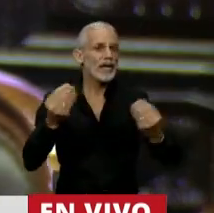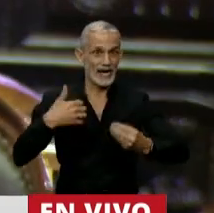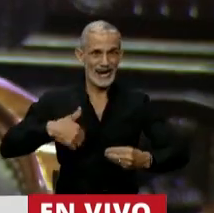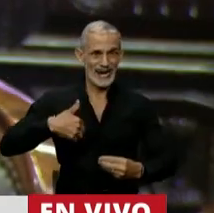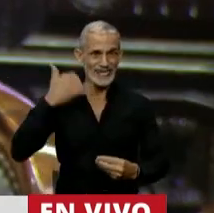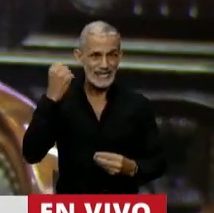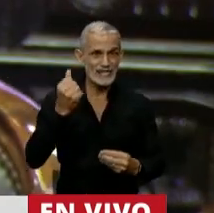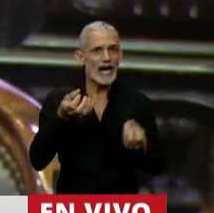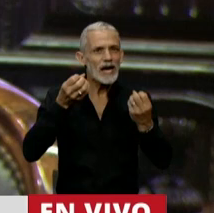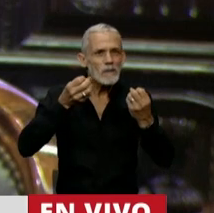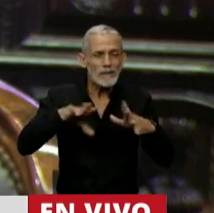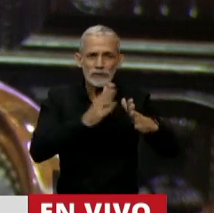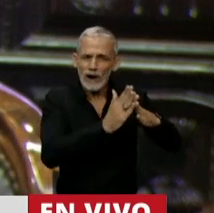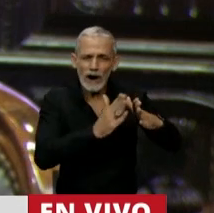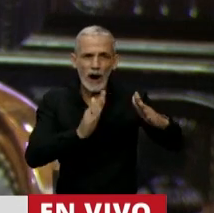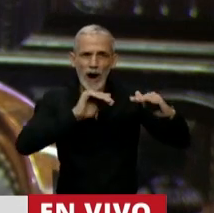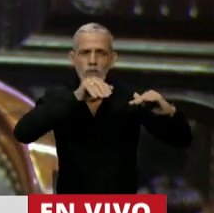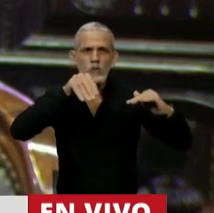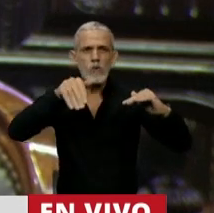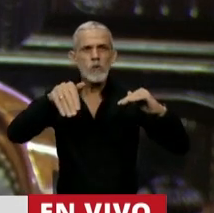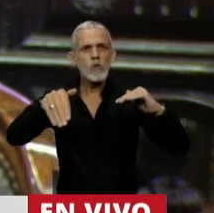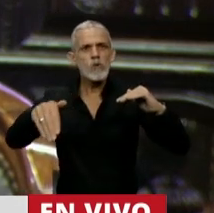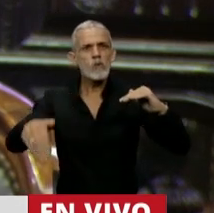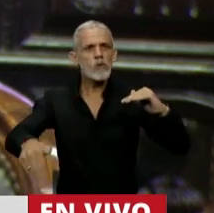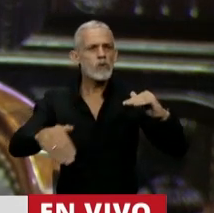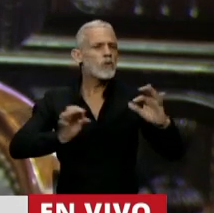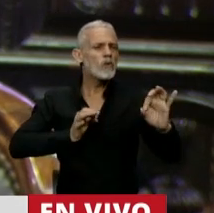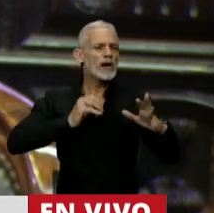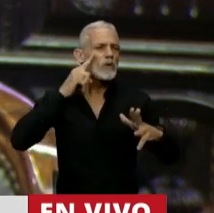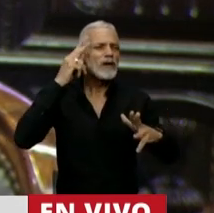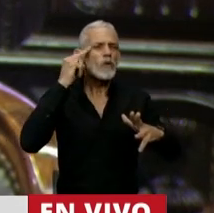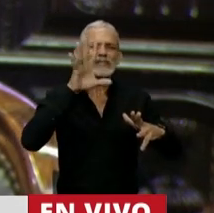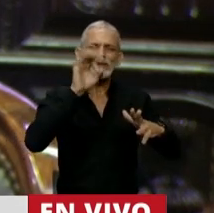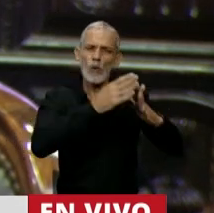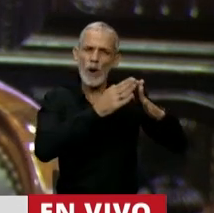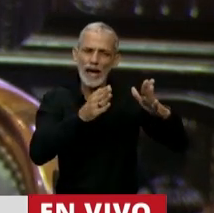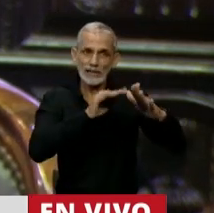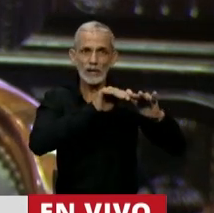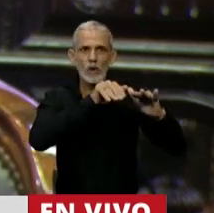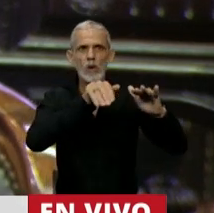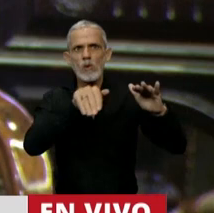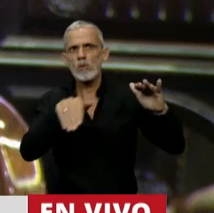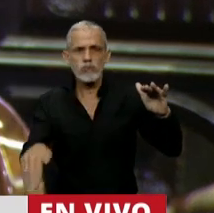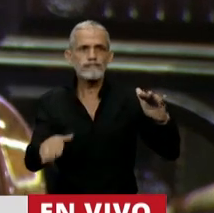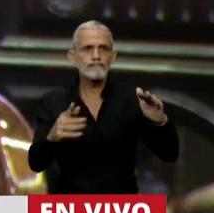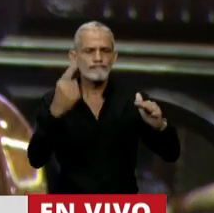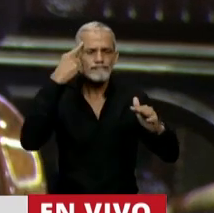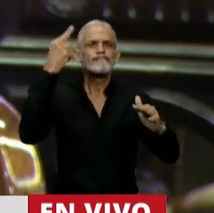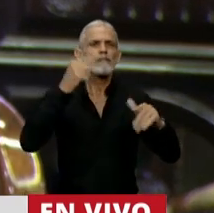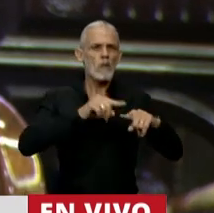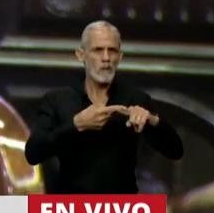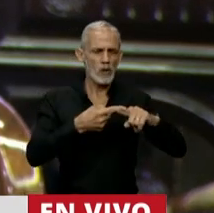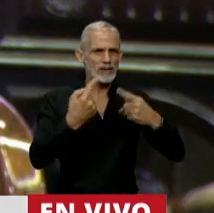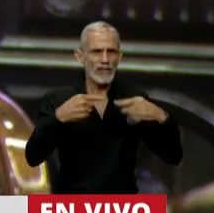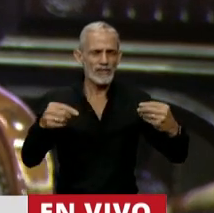había iniciado su camino a la decadencia a partir de la década del 50, cuando se instaló y se consagró el concepto político